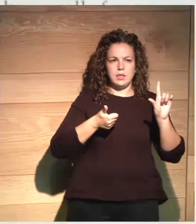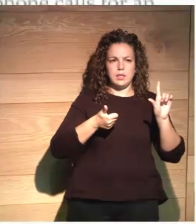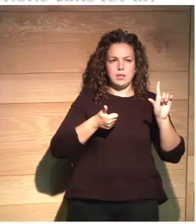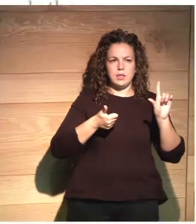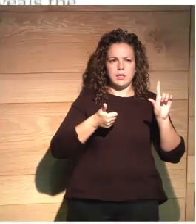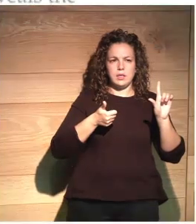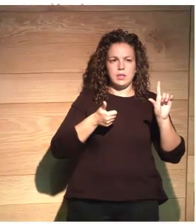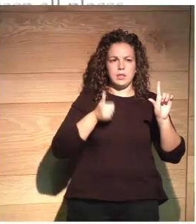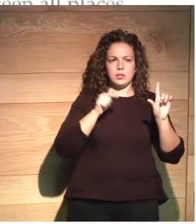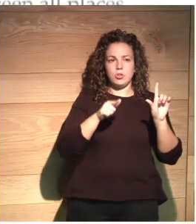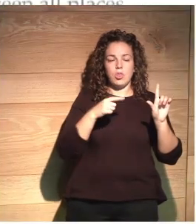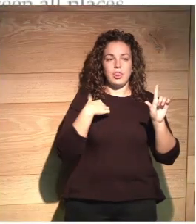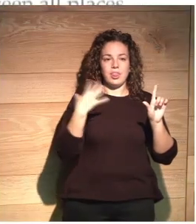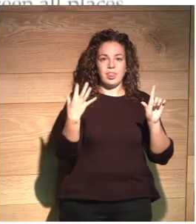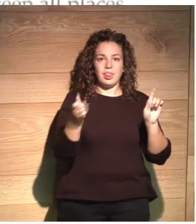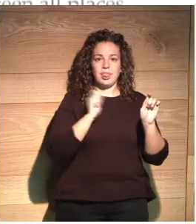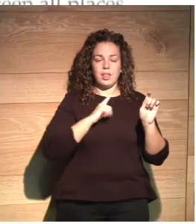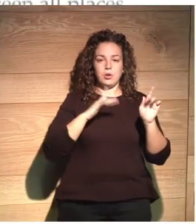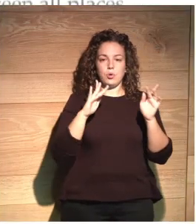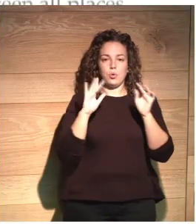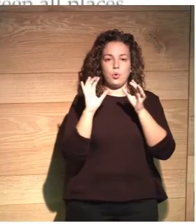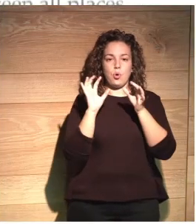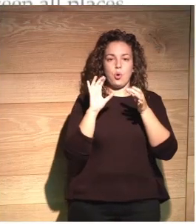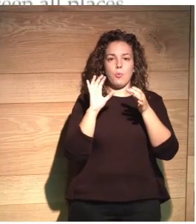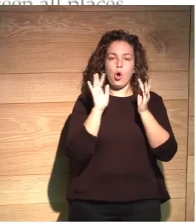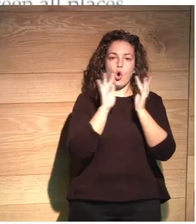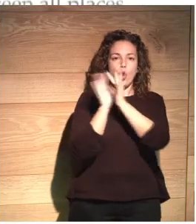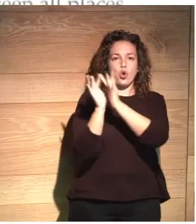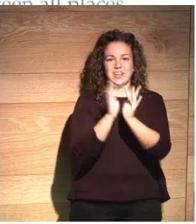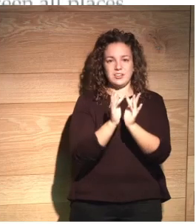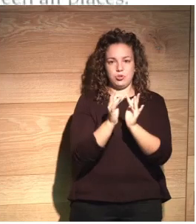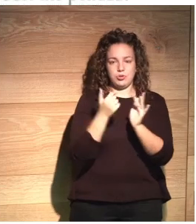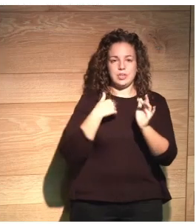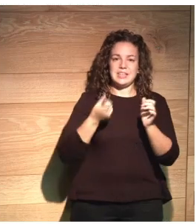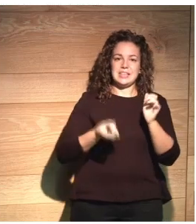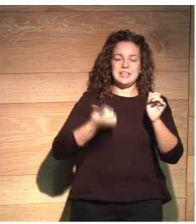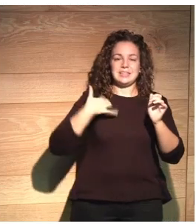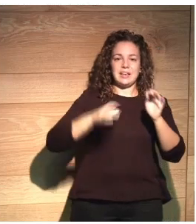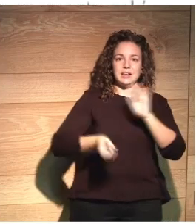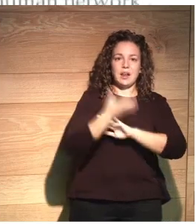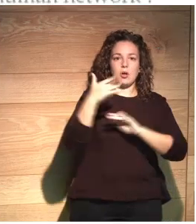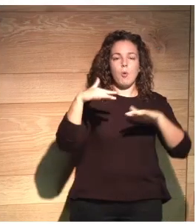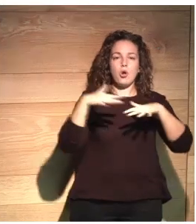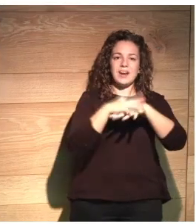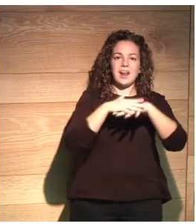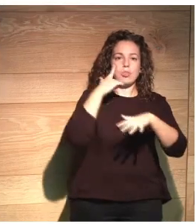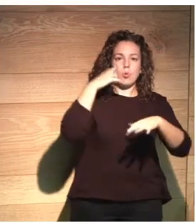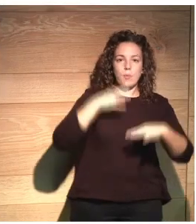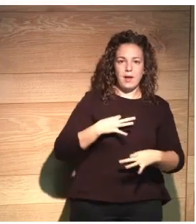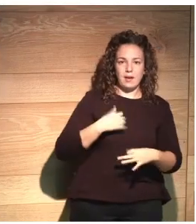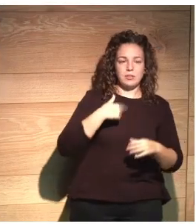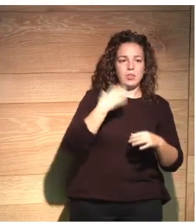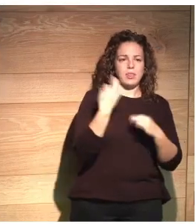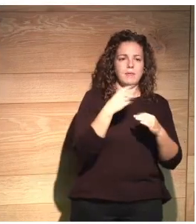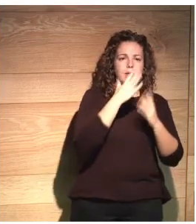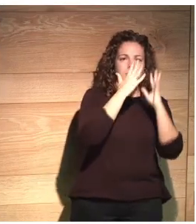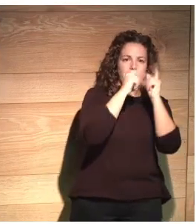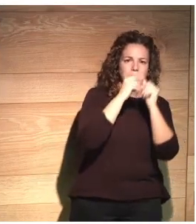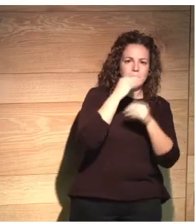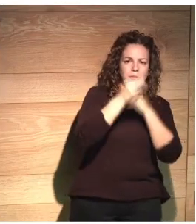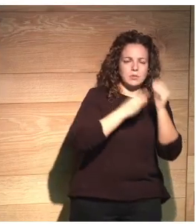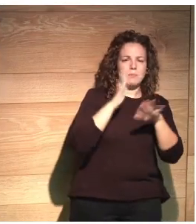la conexión entre todos los lugares y creamos lo que llamamos una red humana y luego lo utilizamos de forma matemática para poder entender mejor las